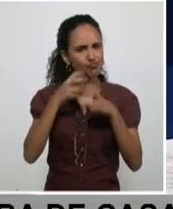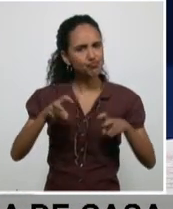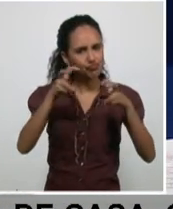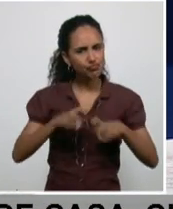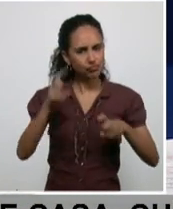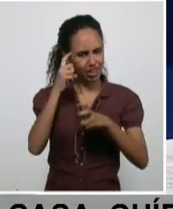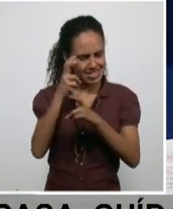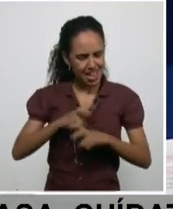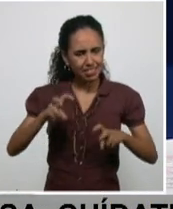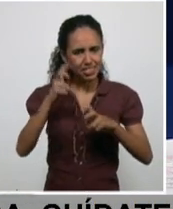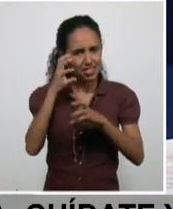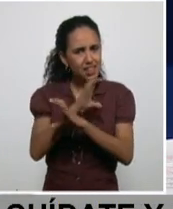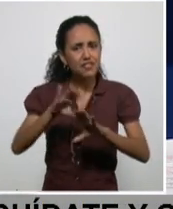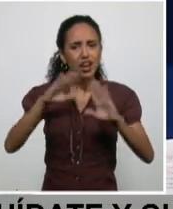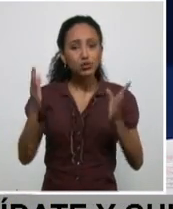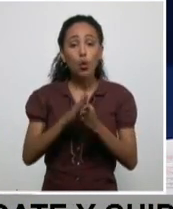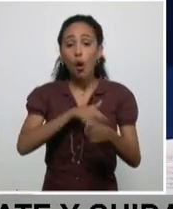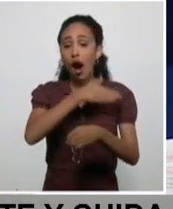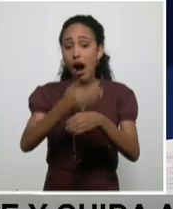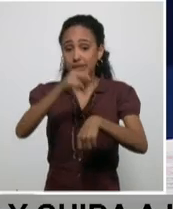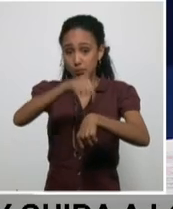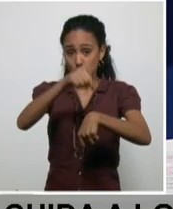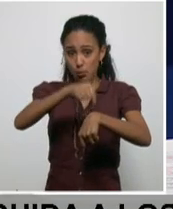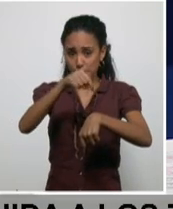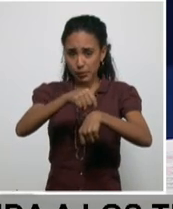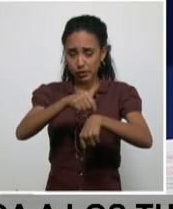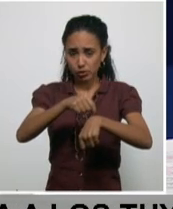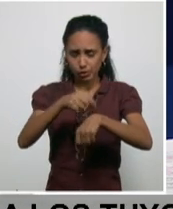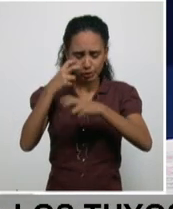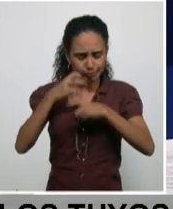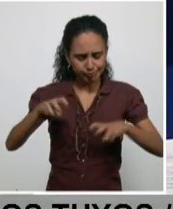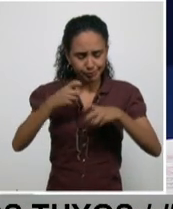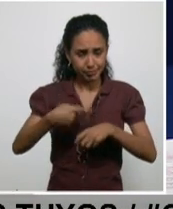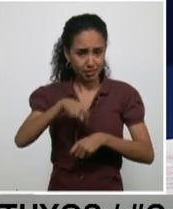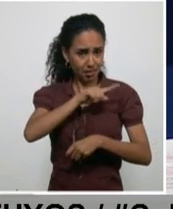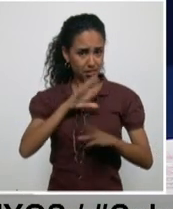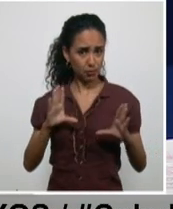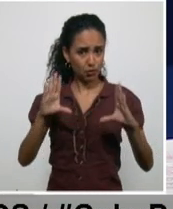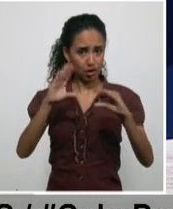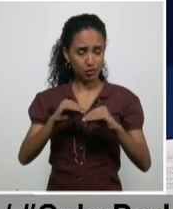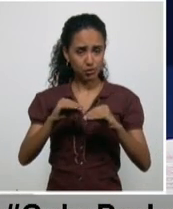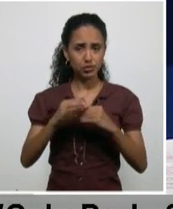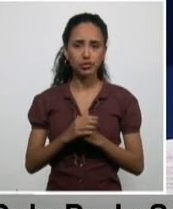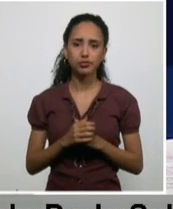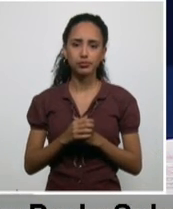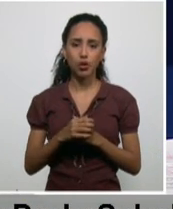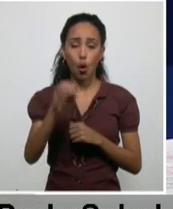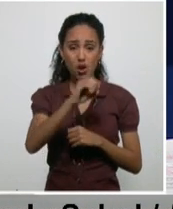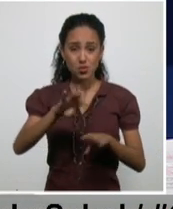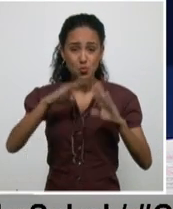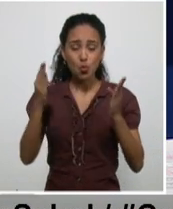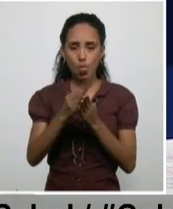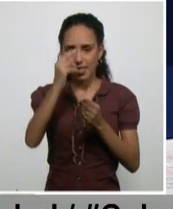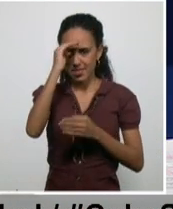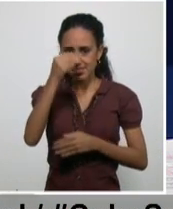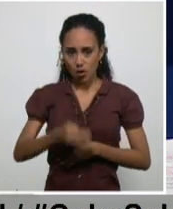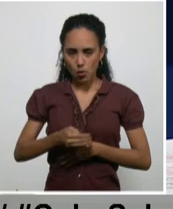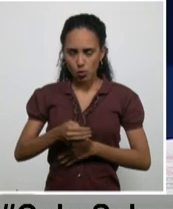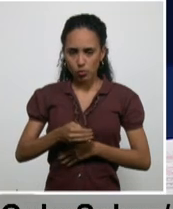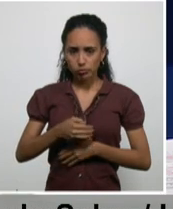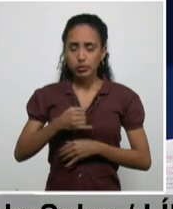¿no? Y hasta el momento, esto lo revisamos anoche, la OMS asegura que aún no se puede determinar